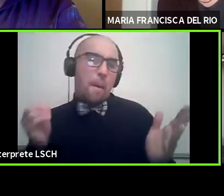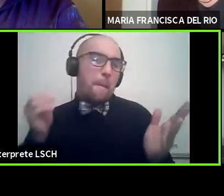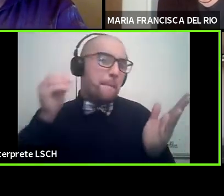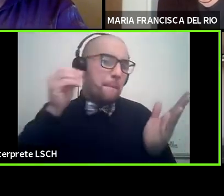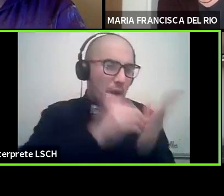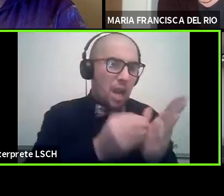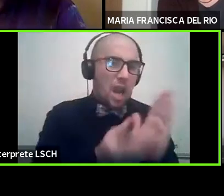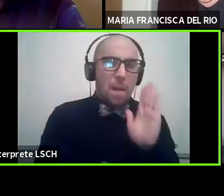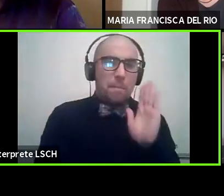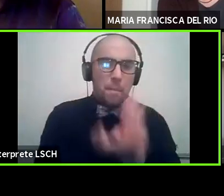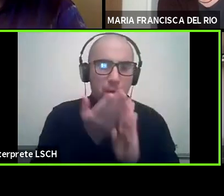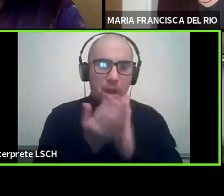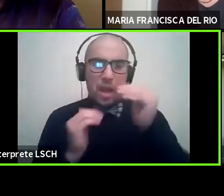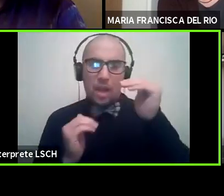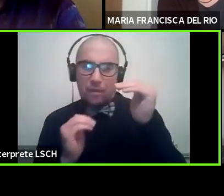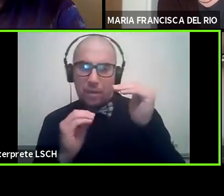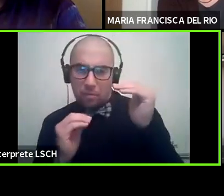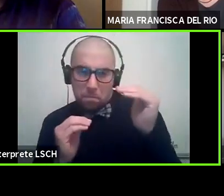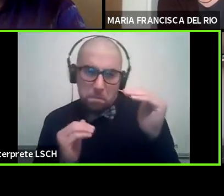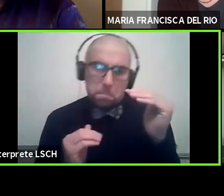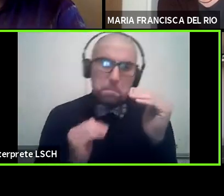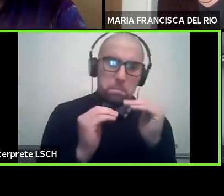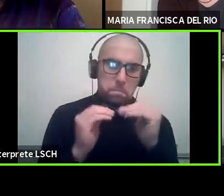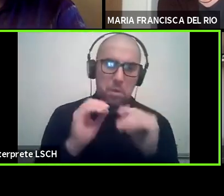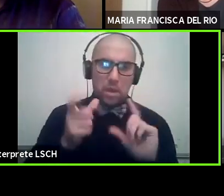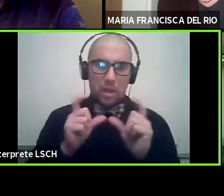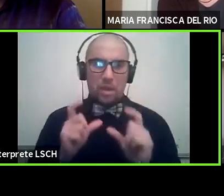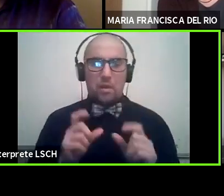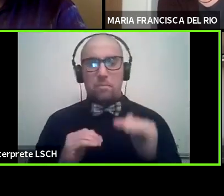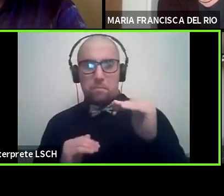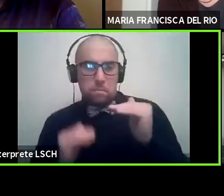para disminuir las brechas de género.